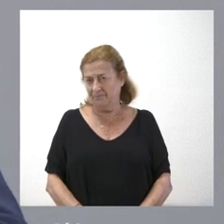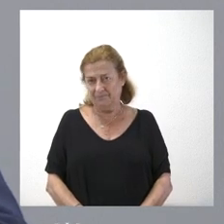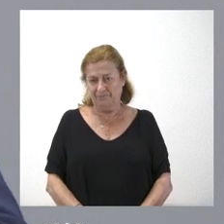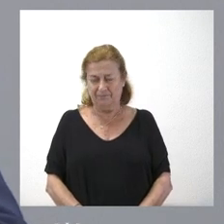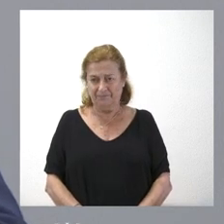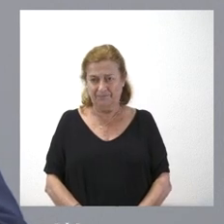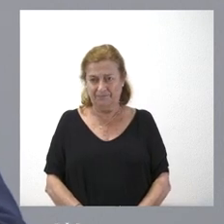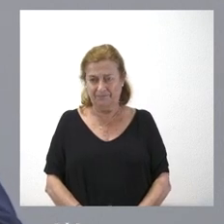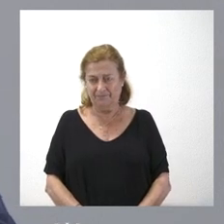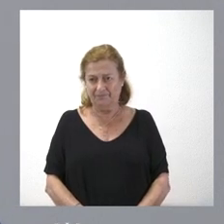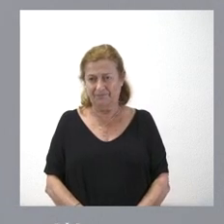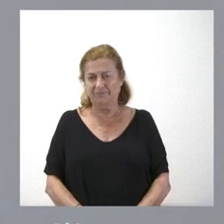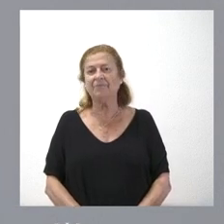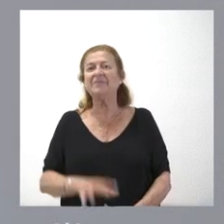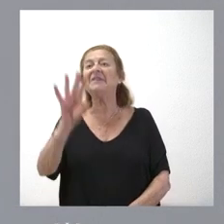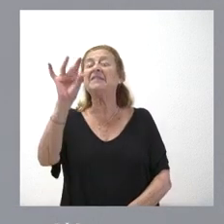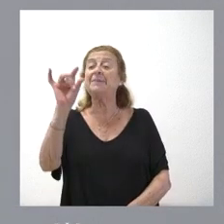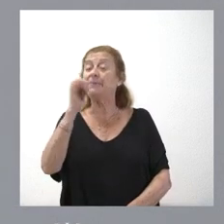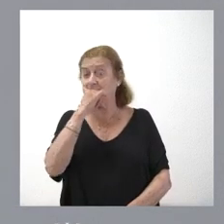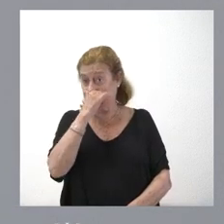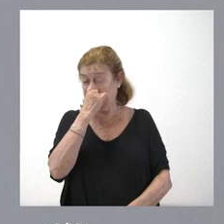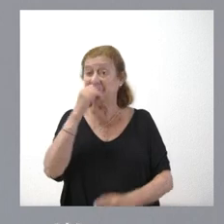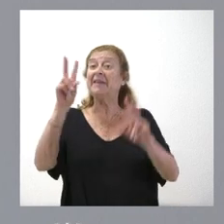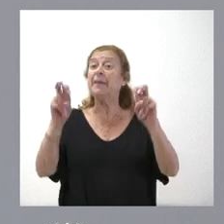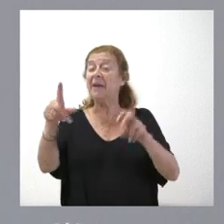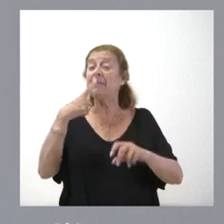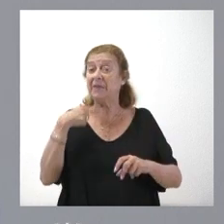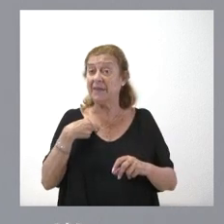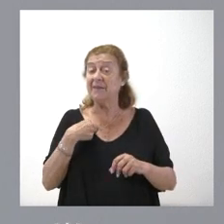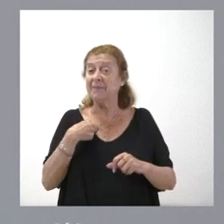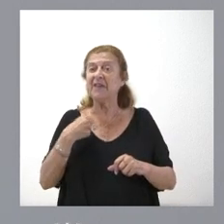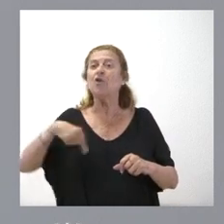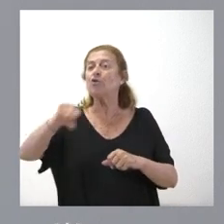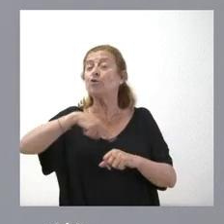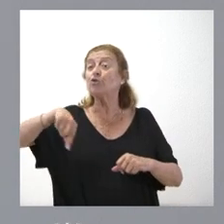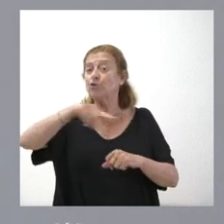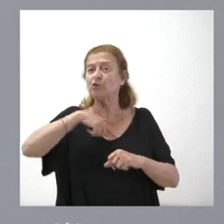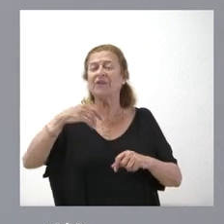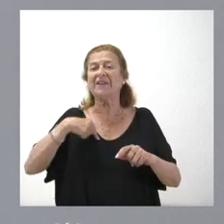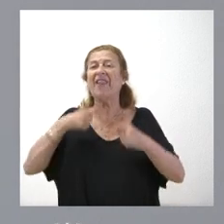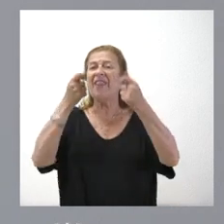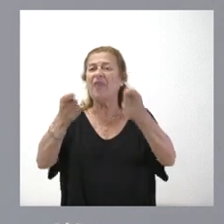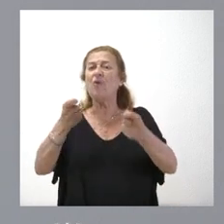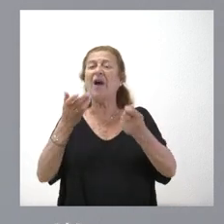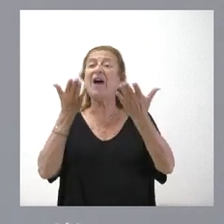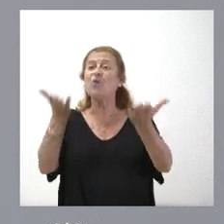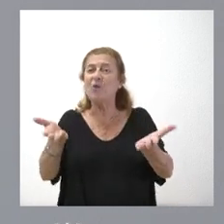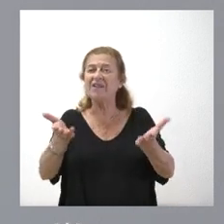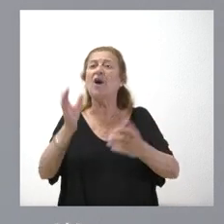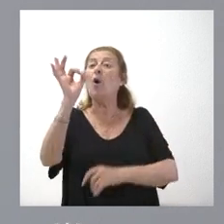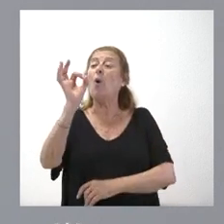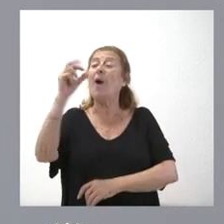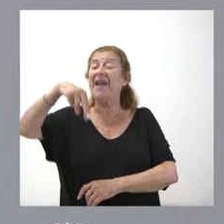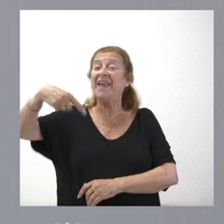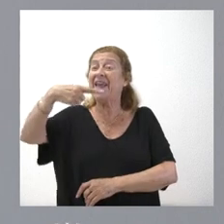gracias Sí so el asunto que usted plantea Nosotros hemos dado ayudas a aquellas ongs